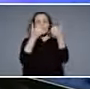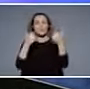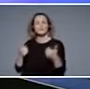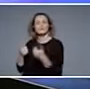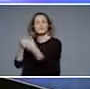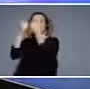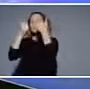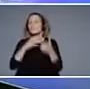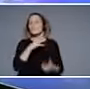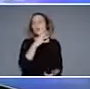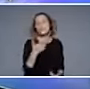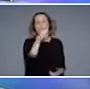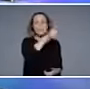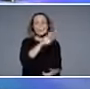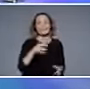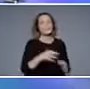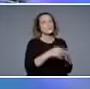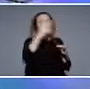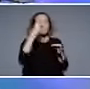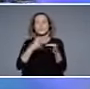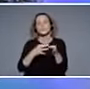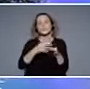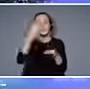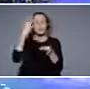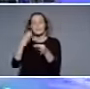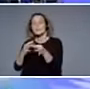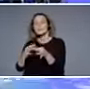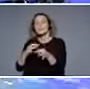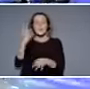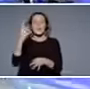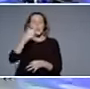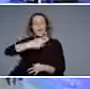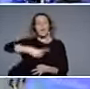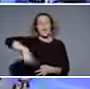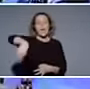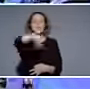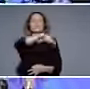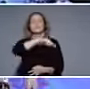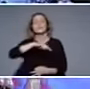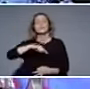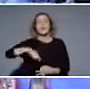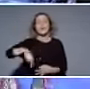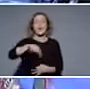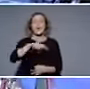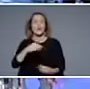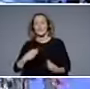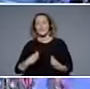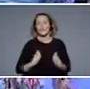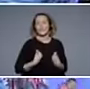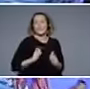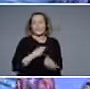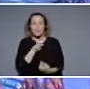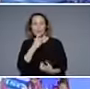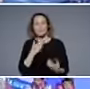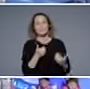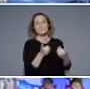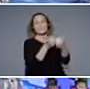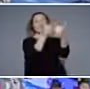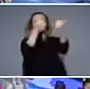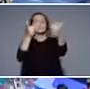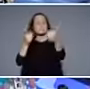Brindemos por los afortunados, por esos que viven brindando.